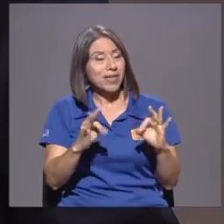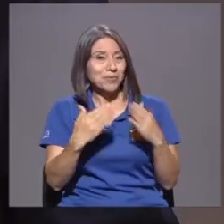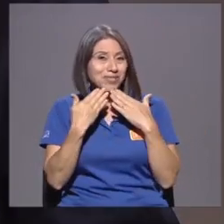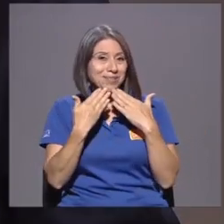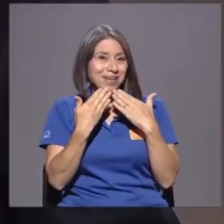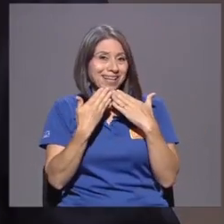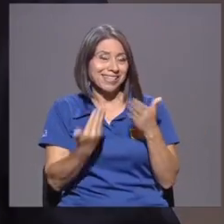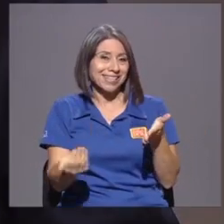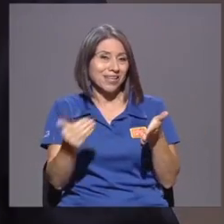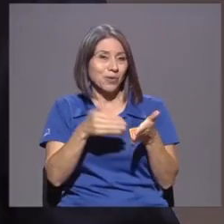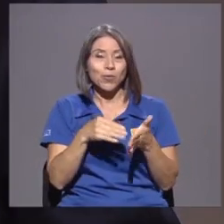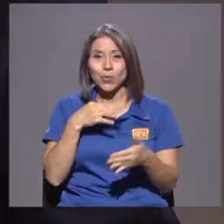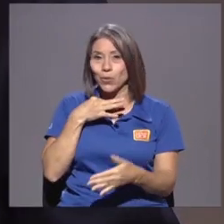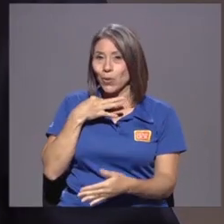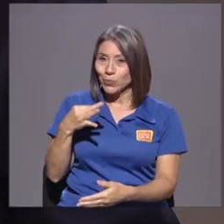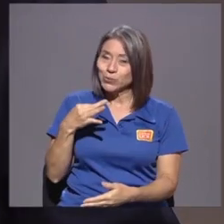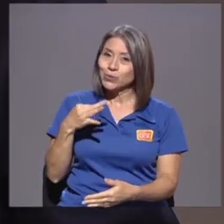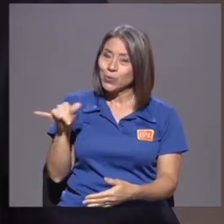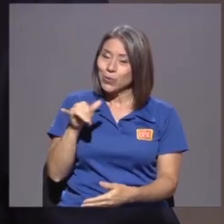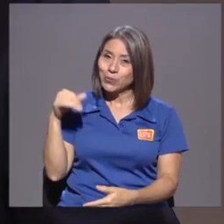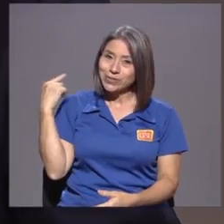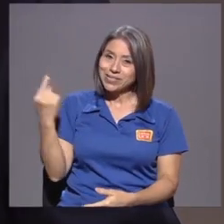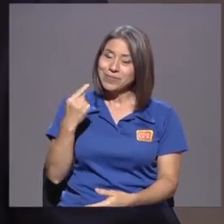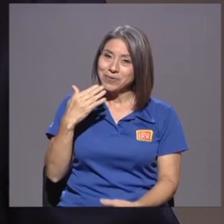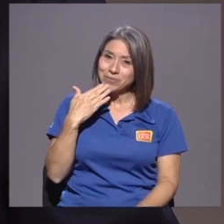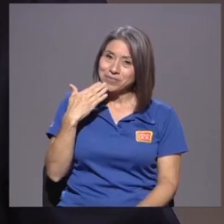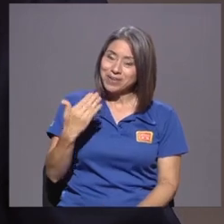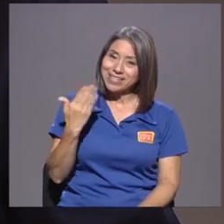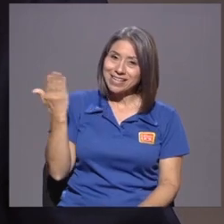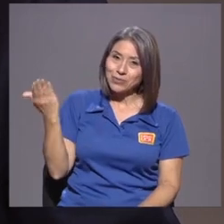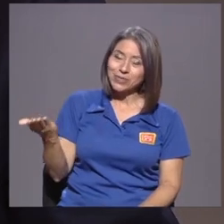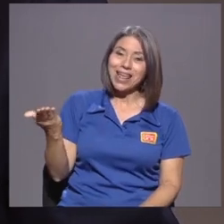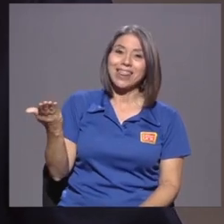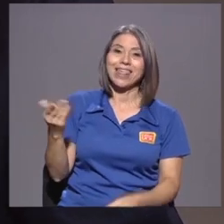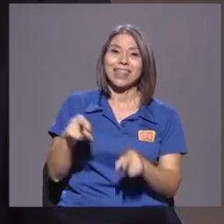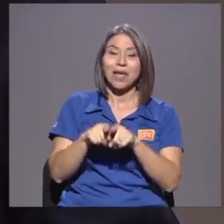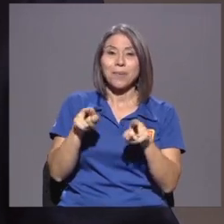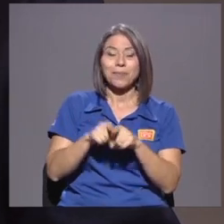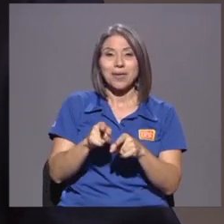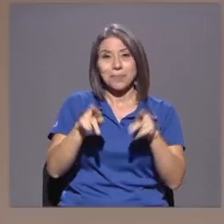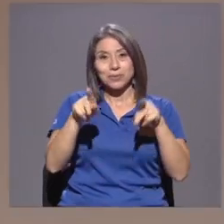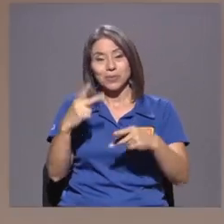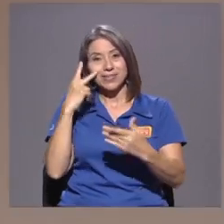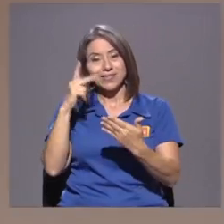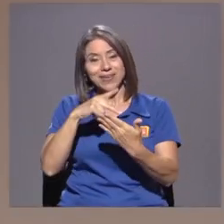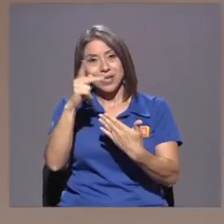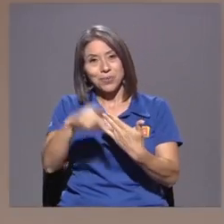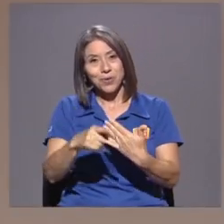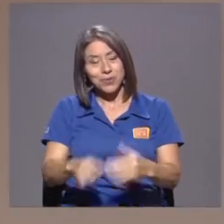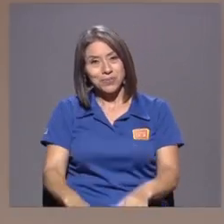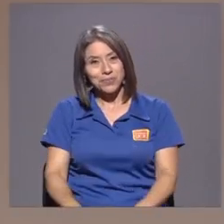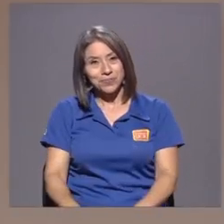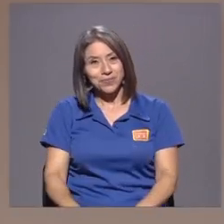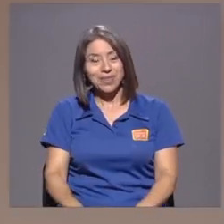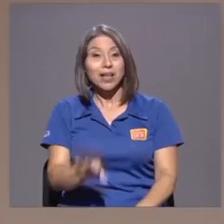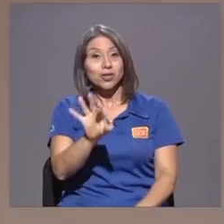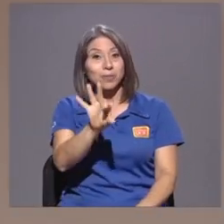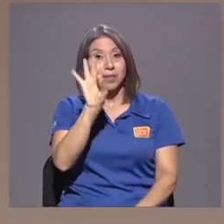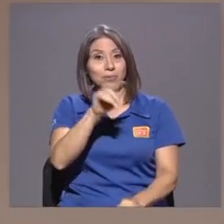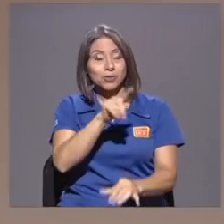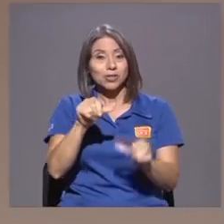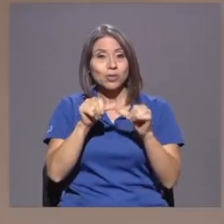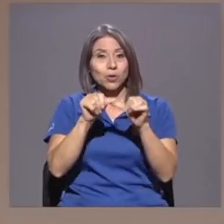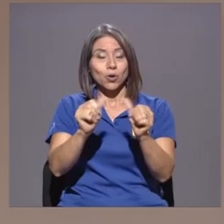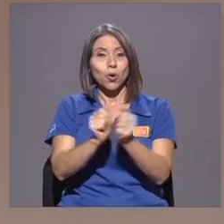de nuevo con todos es un placer como siempre y muchísimas gracias a usted y adela si los televidentes los invitamos a que se